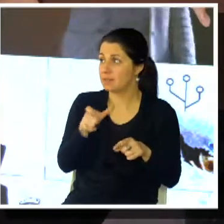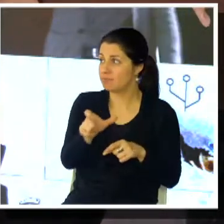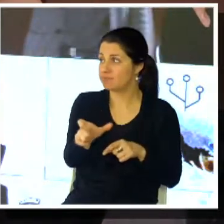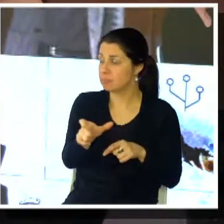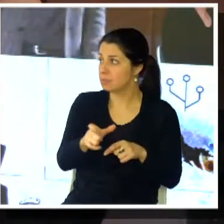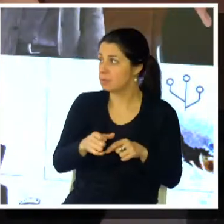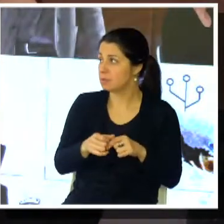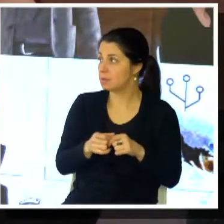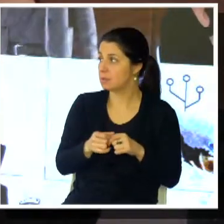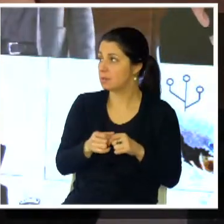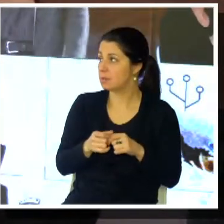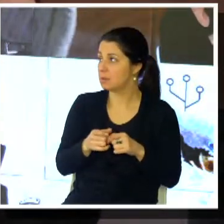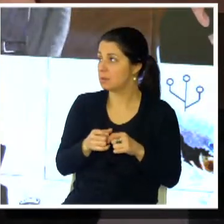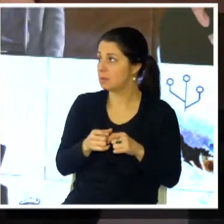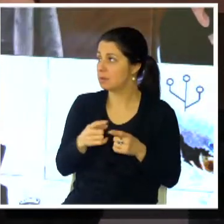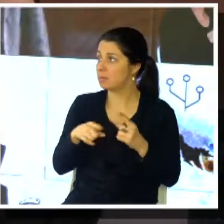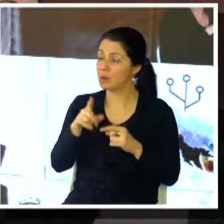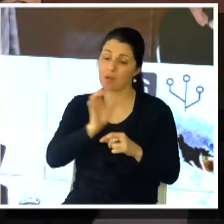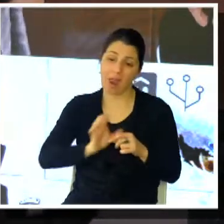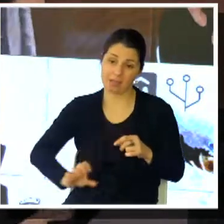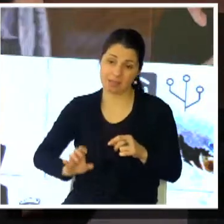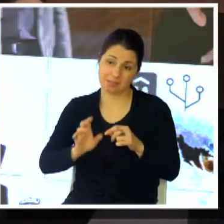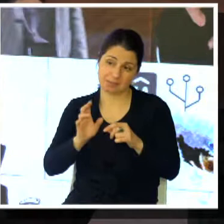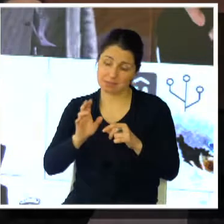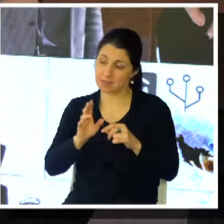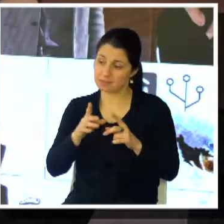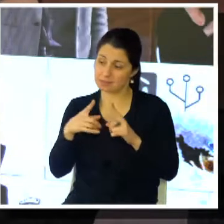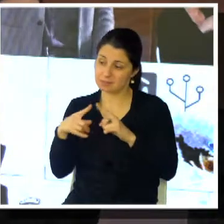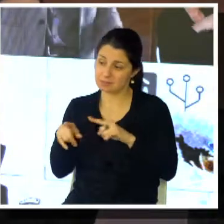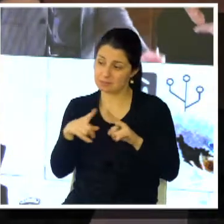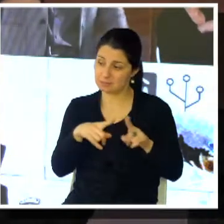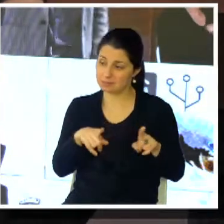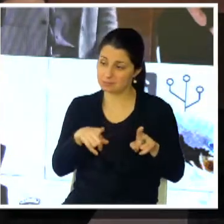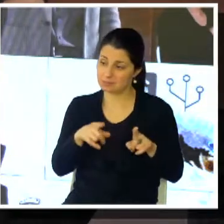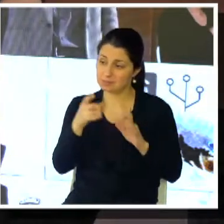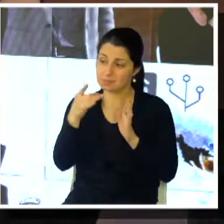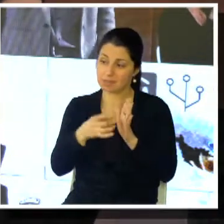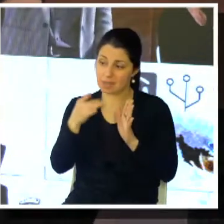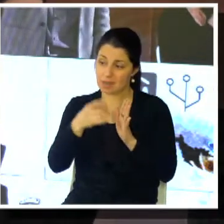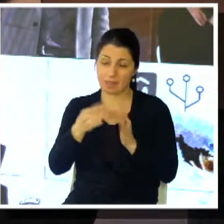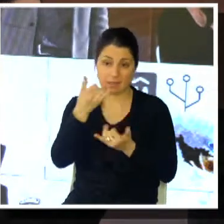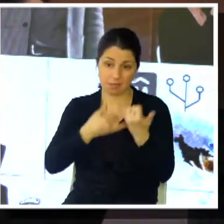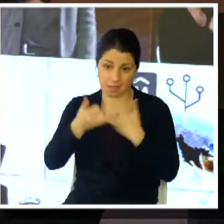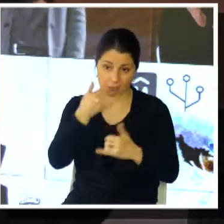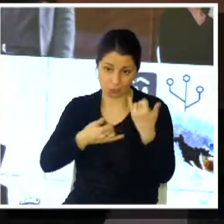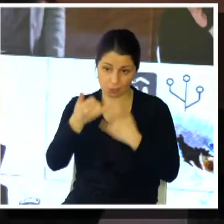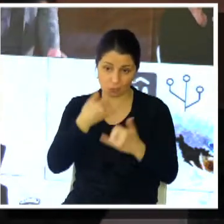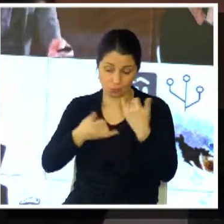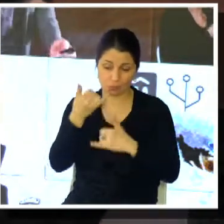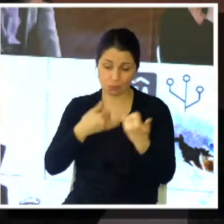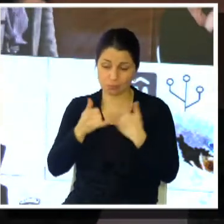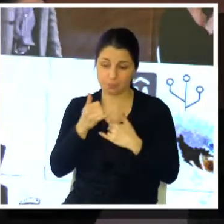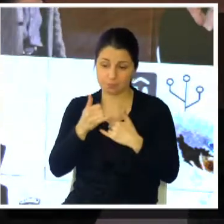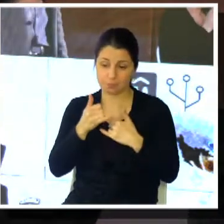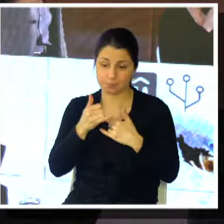pero tiene distintas características, ¿sí? Bueno, en cantidad, en calidad de datos,